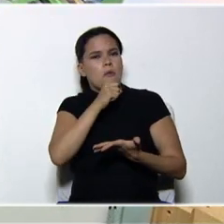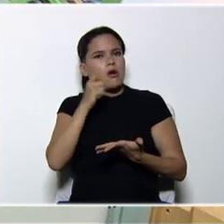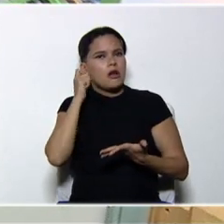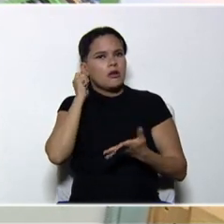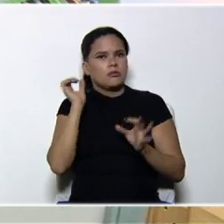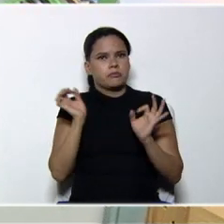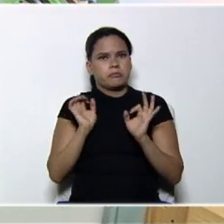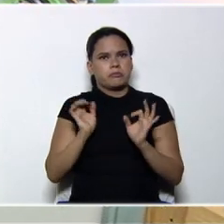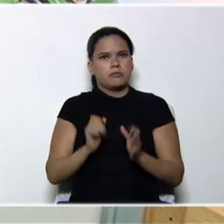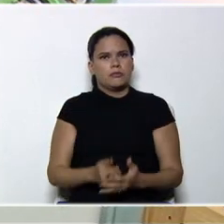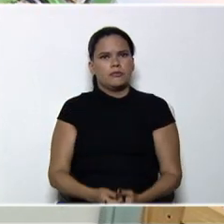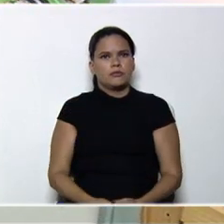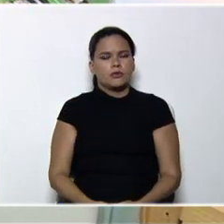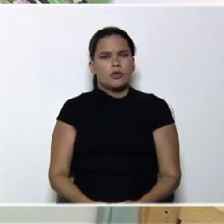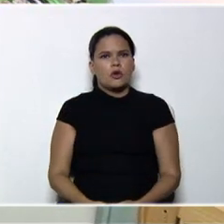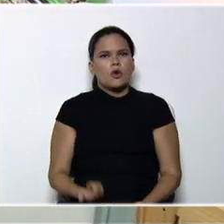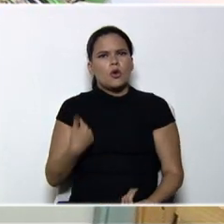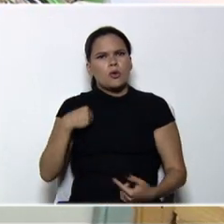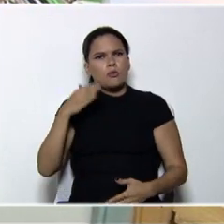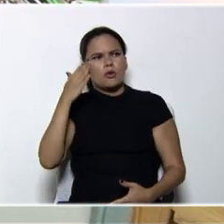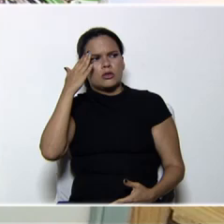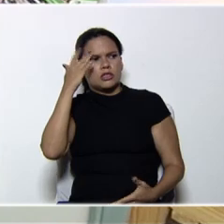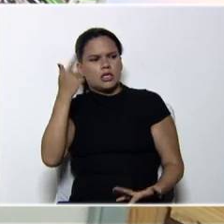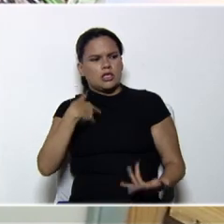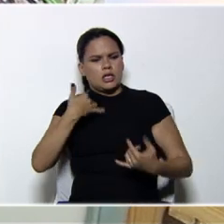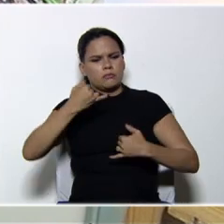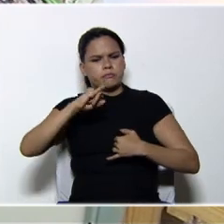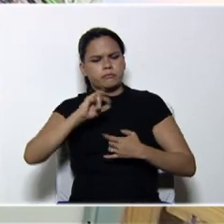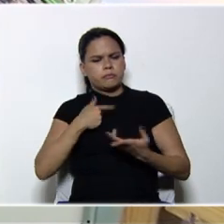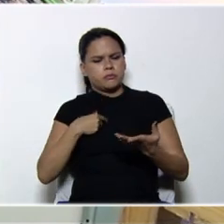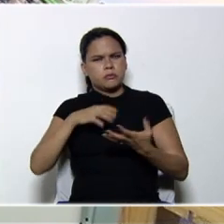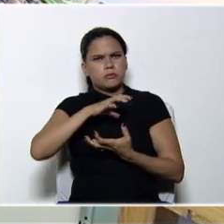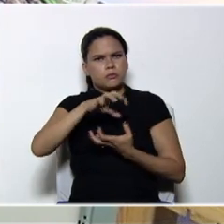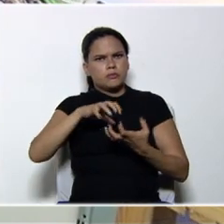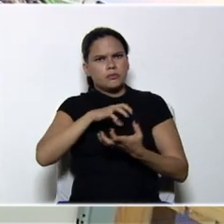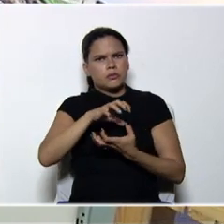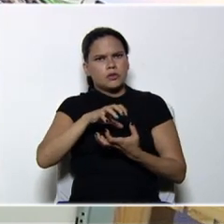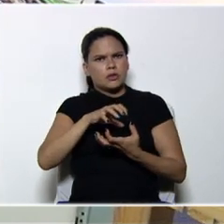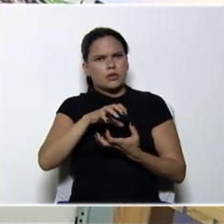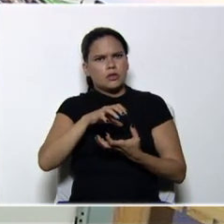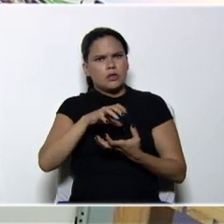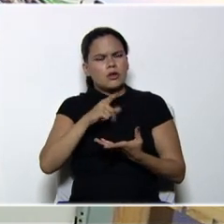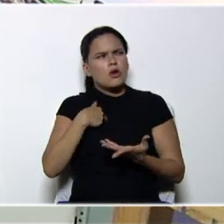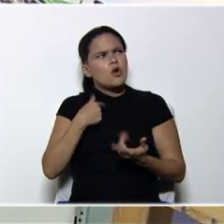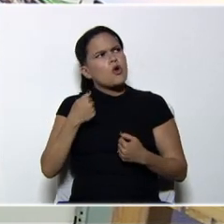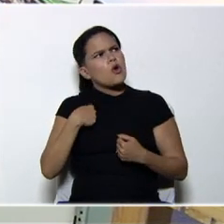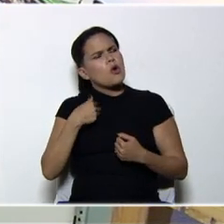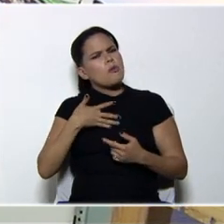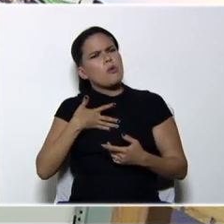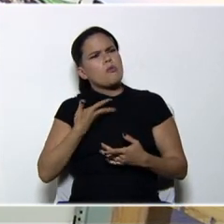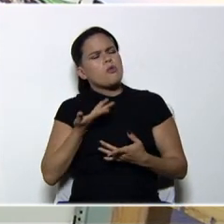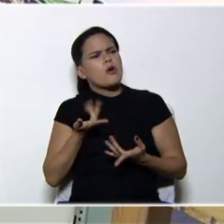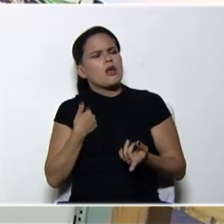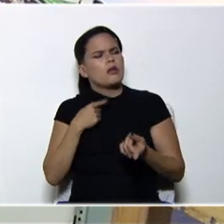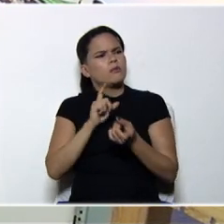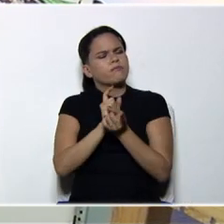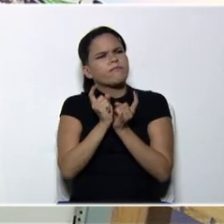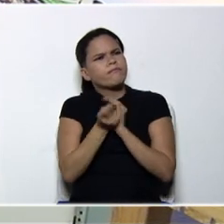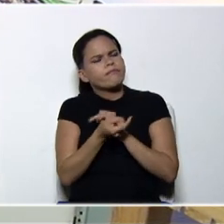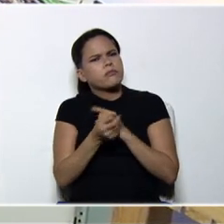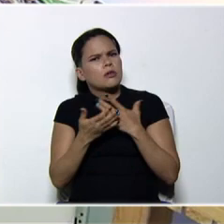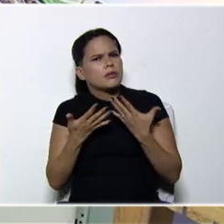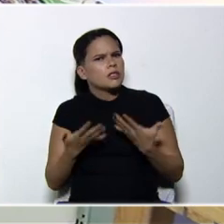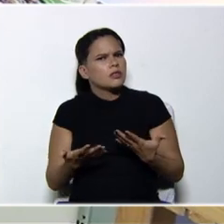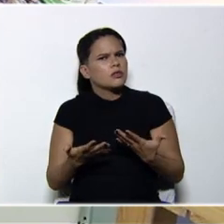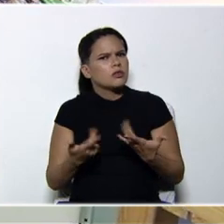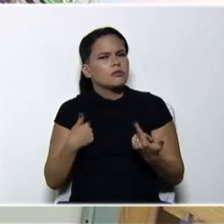casa. Como reconozco entonces ese problema, mis acciones que me dicen, oye, ¿cómo puedo cambiar eso? ¿Cómo puedo transformarlo?